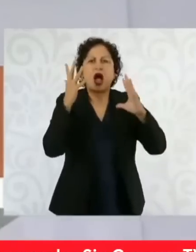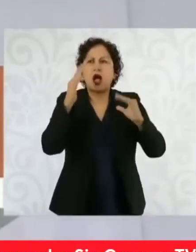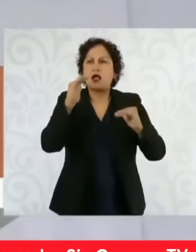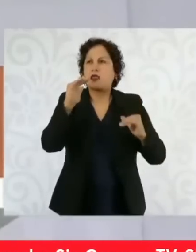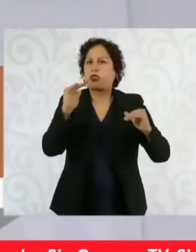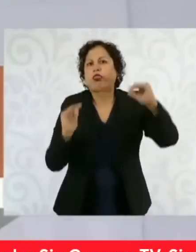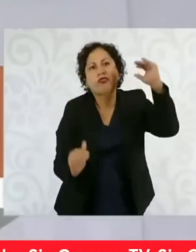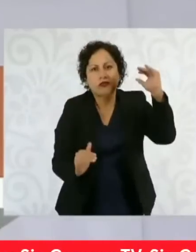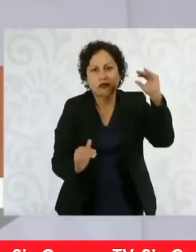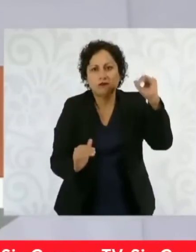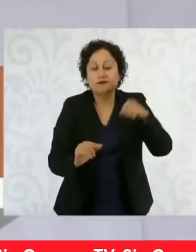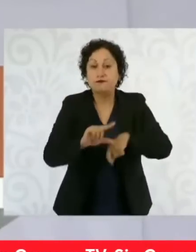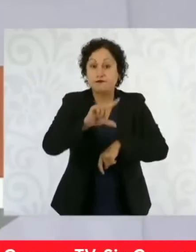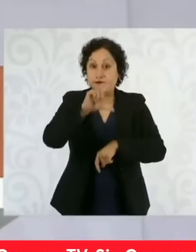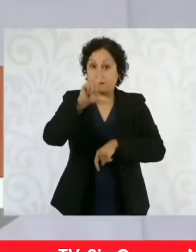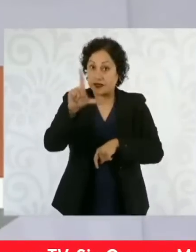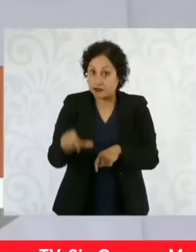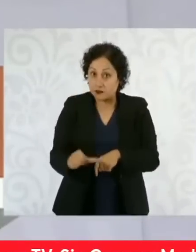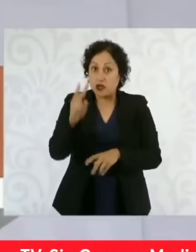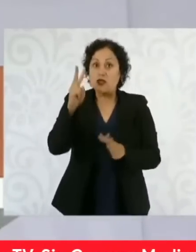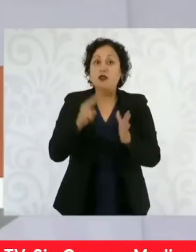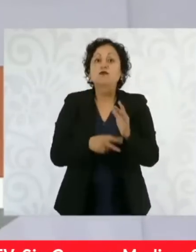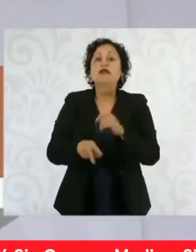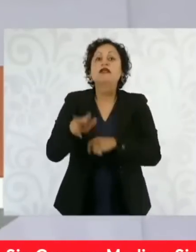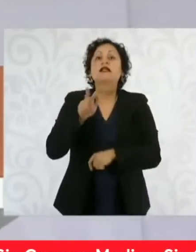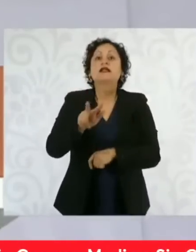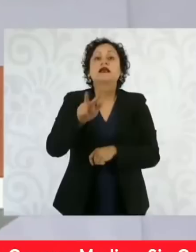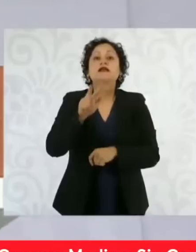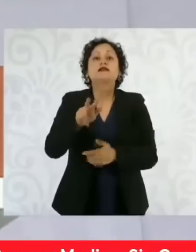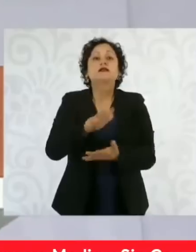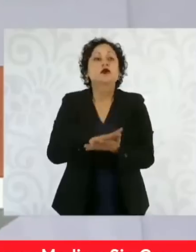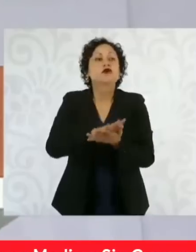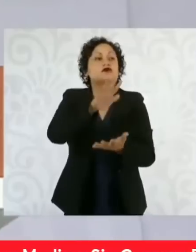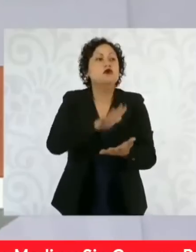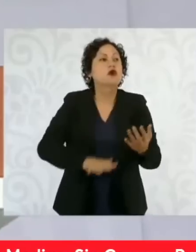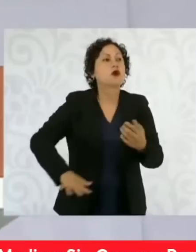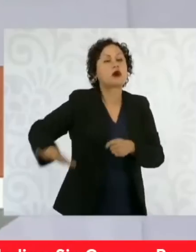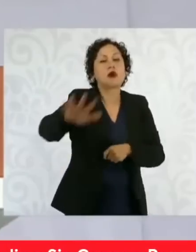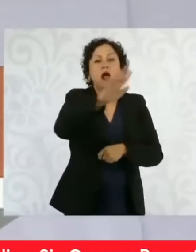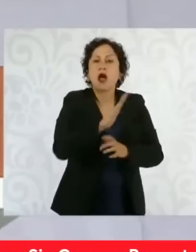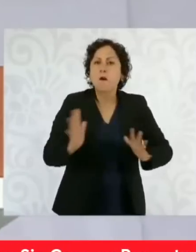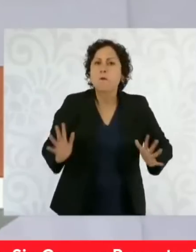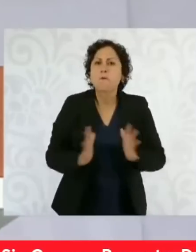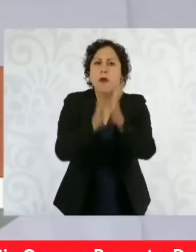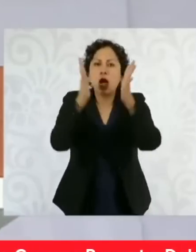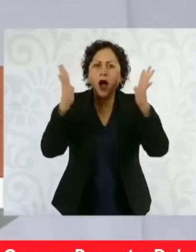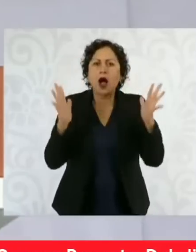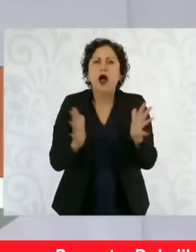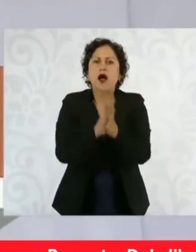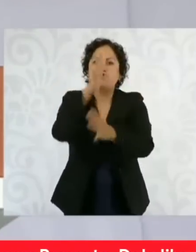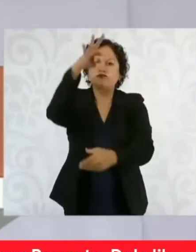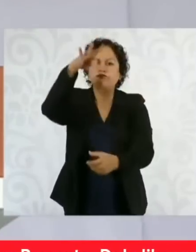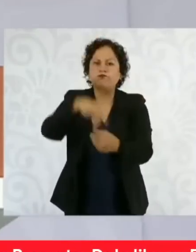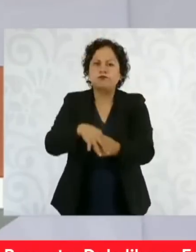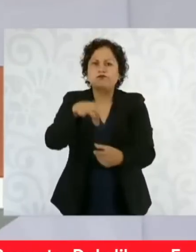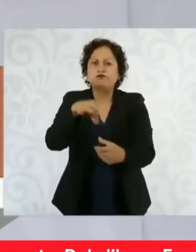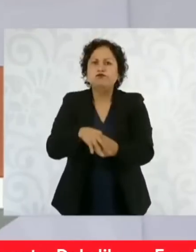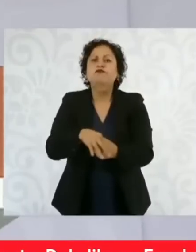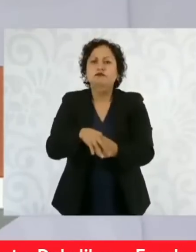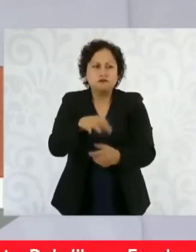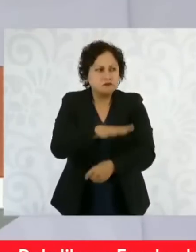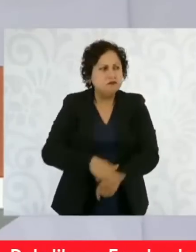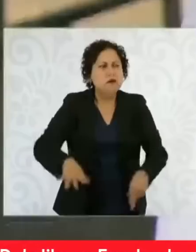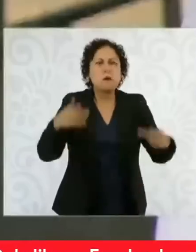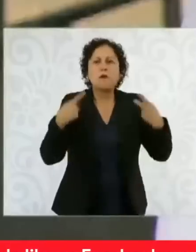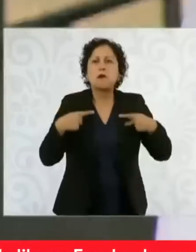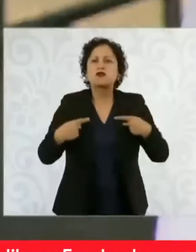en 2018, de forma mayoritaria, por la vía pacífica y electoral, el pueblo dispuso